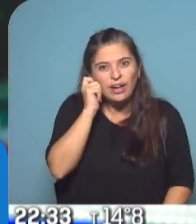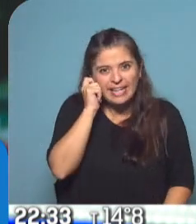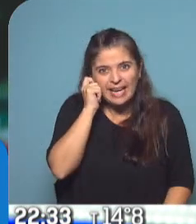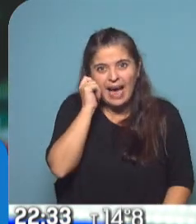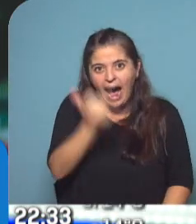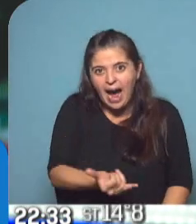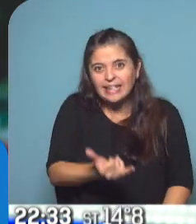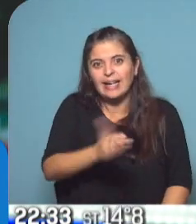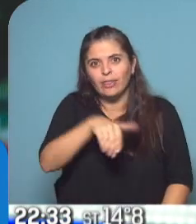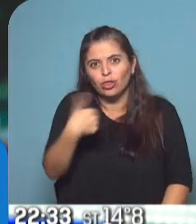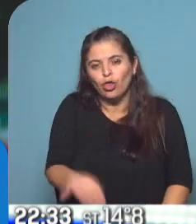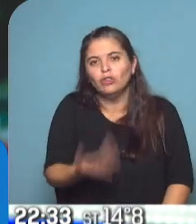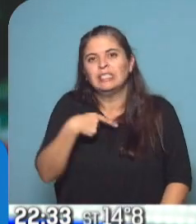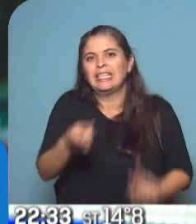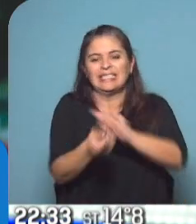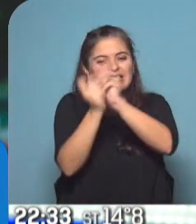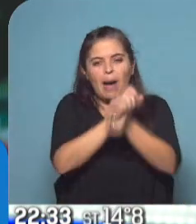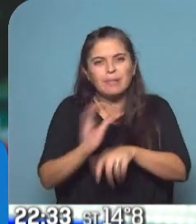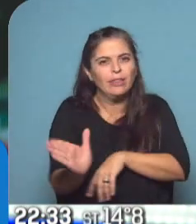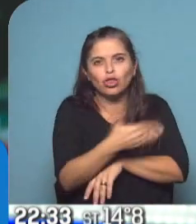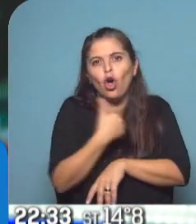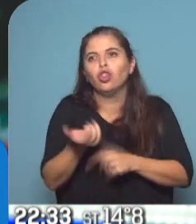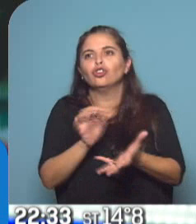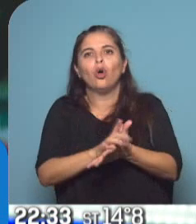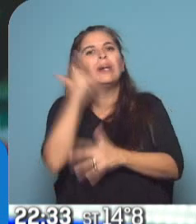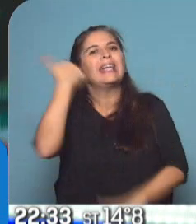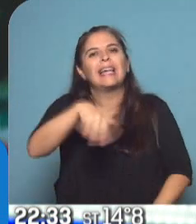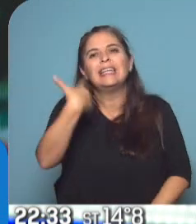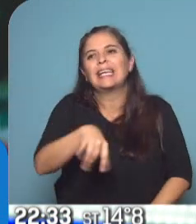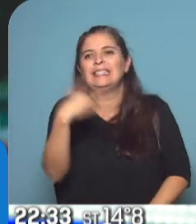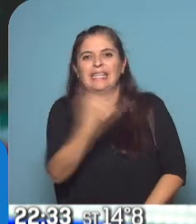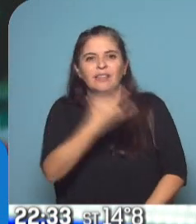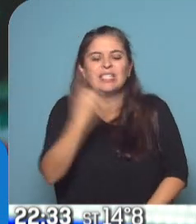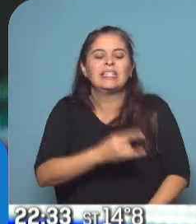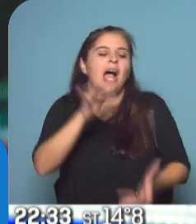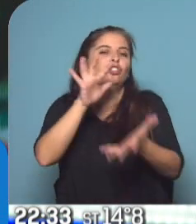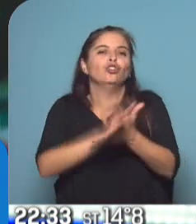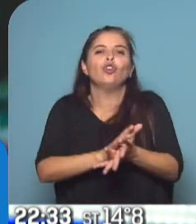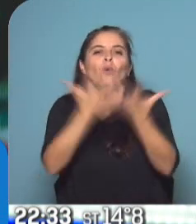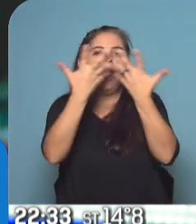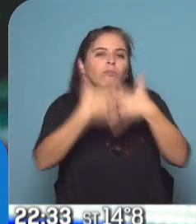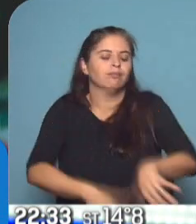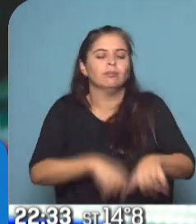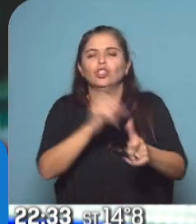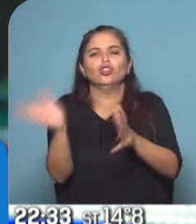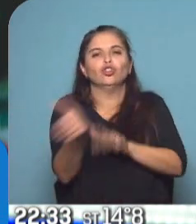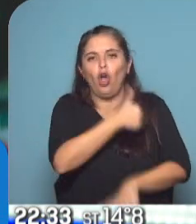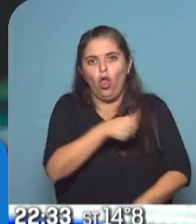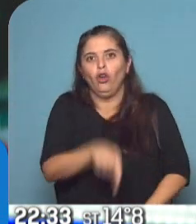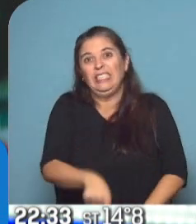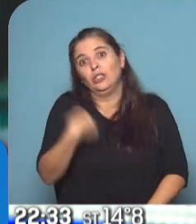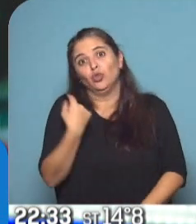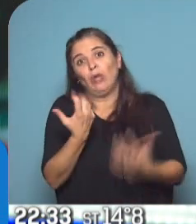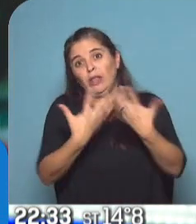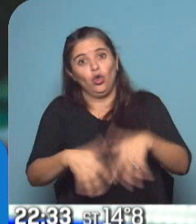internet de las cosas de inteligencia artificial es decir es una tecnología clave que a su vez está asociada o le abre